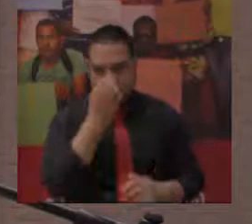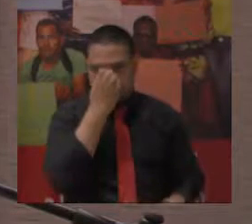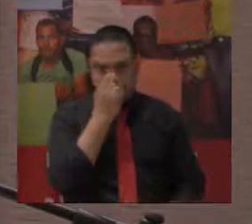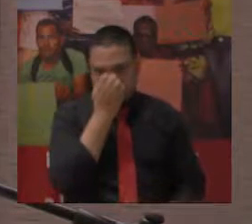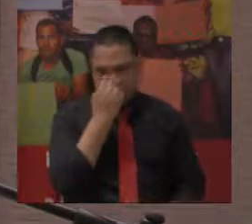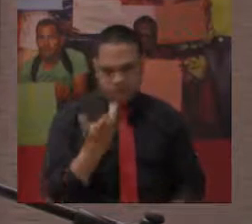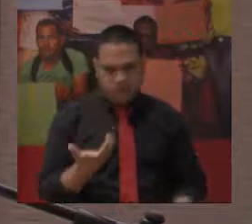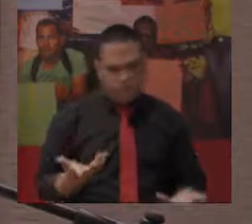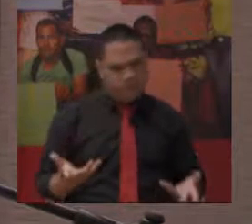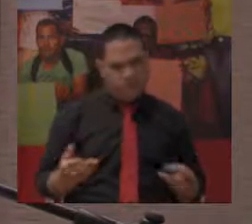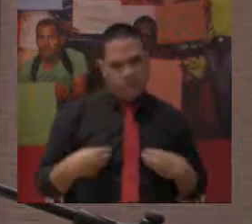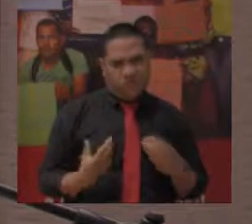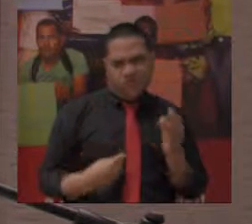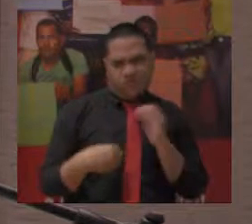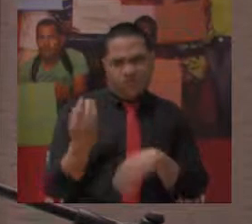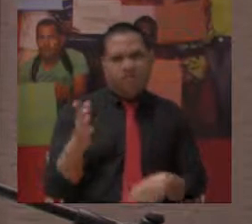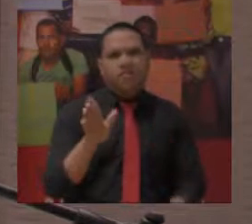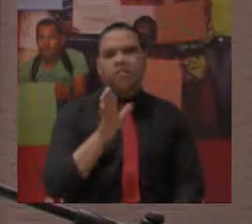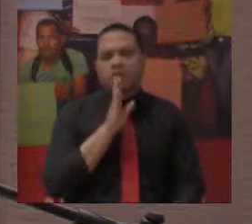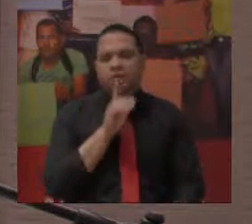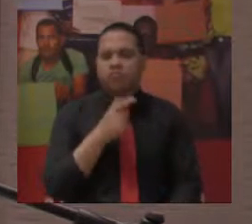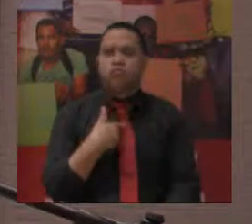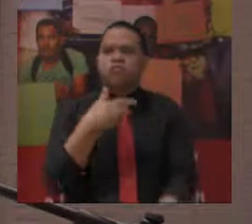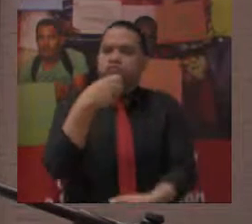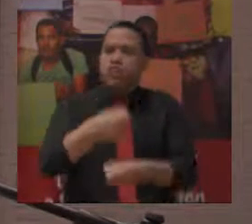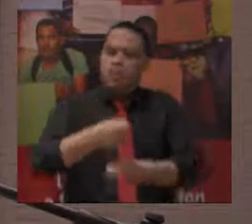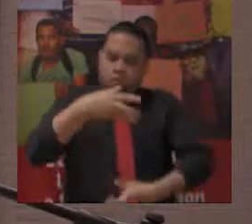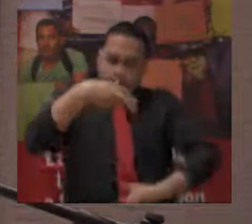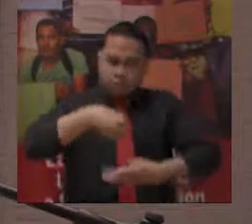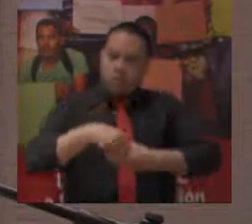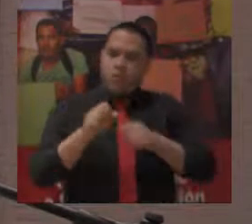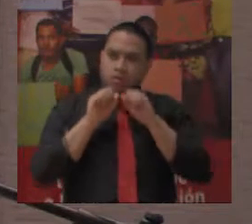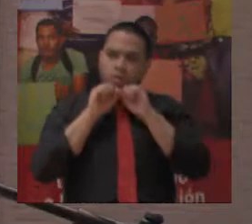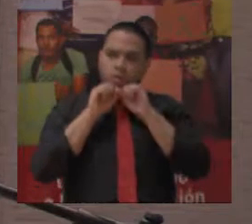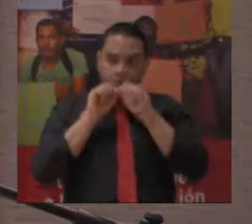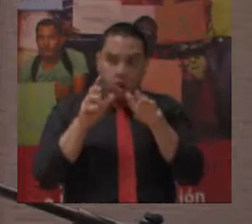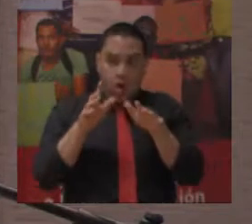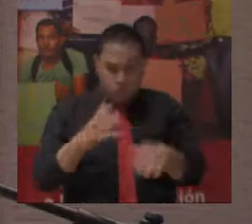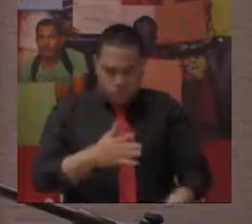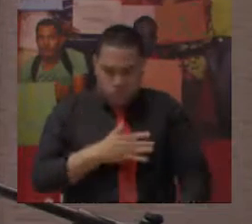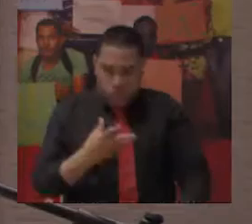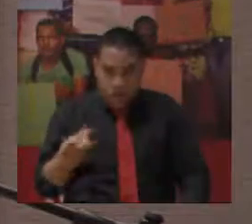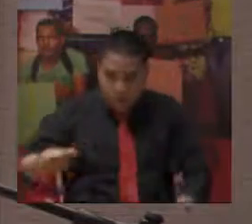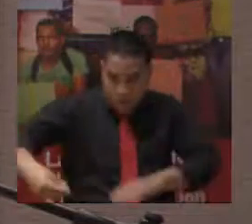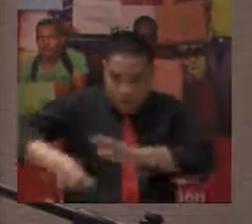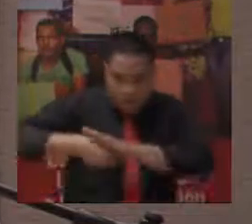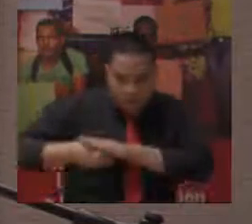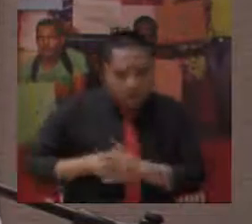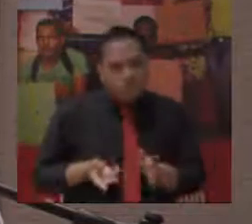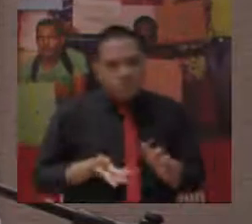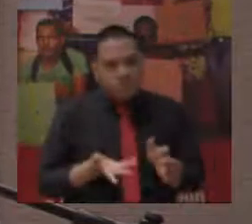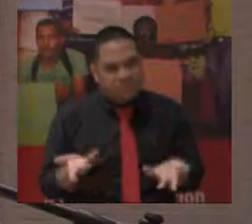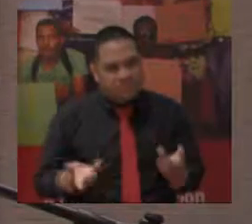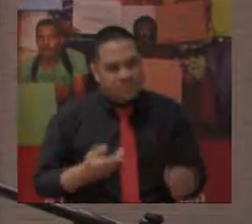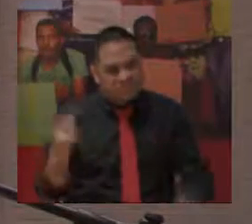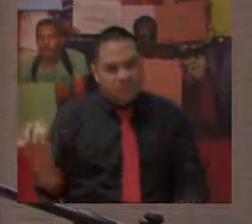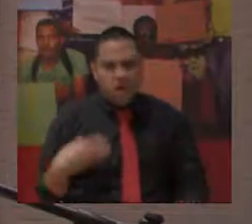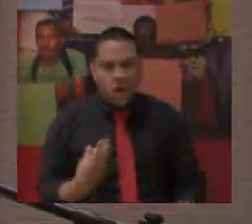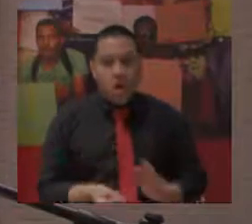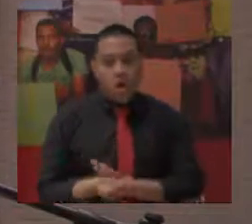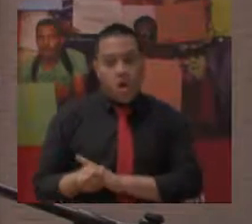absolutamente inaceptable que un funcionario público esté comprometido con la corrupción, con el servicio para sí